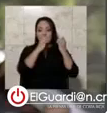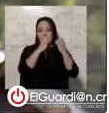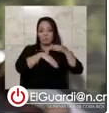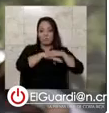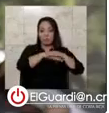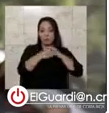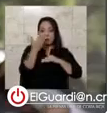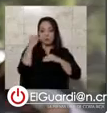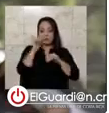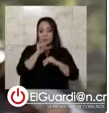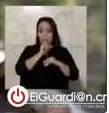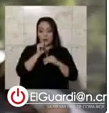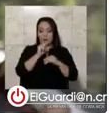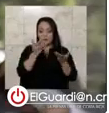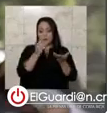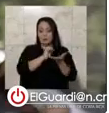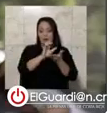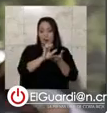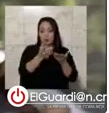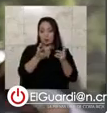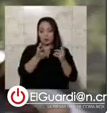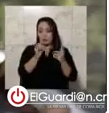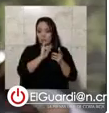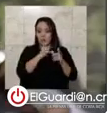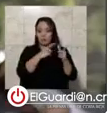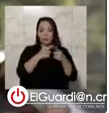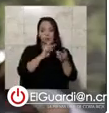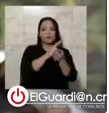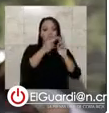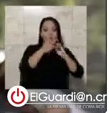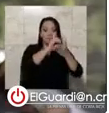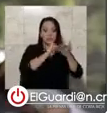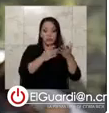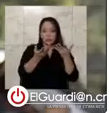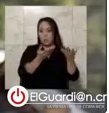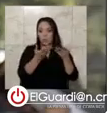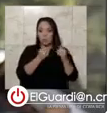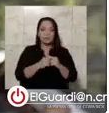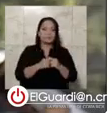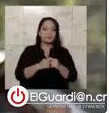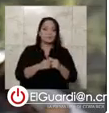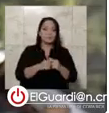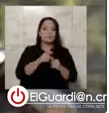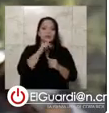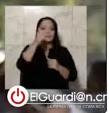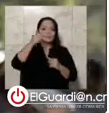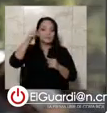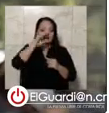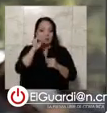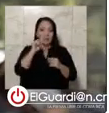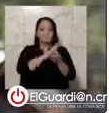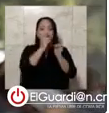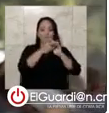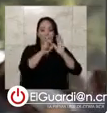otros momentos, ahora le toca a San Carlos, sería una reforma propiamente en el seno de las autoridades de la Caja propiamente, tiene que reformarse la